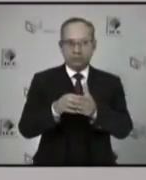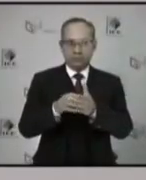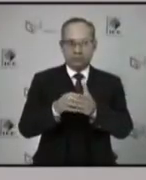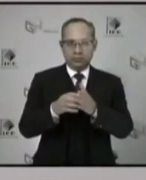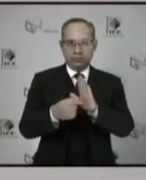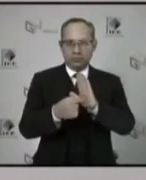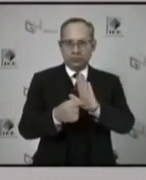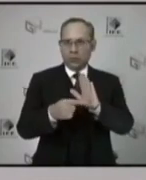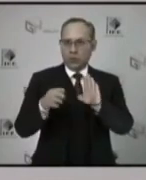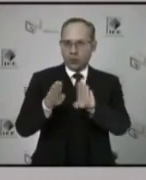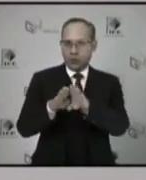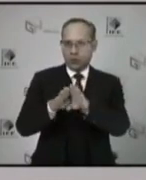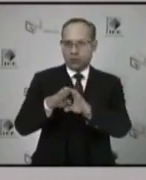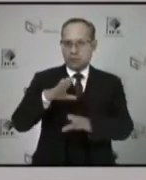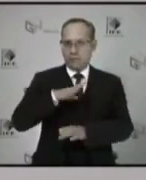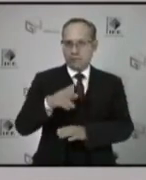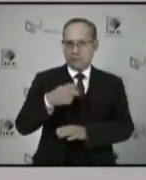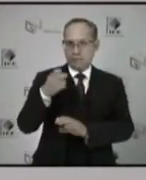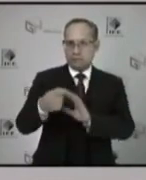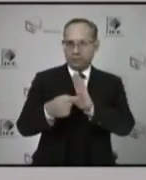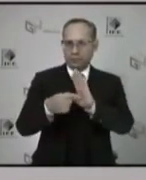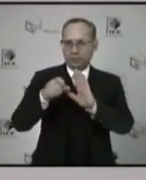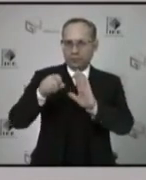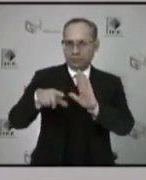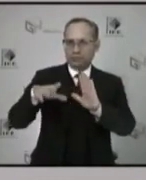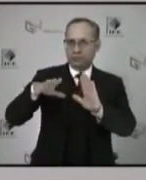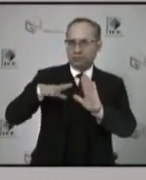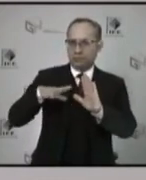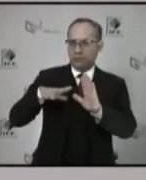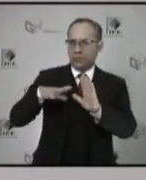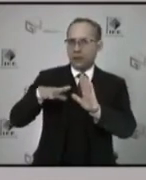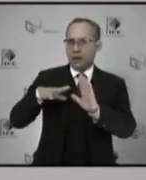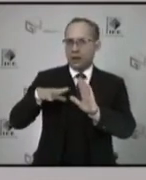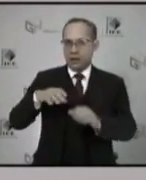Se ha desfondado, se ha desbaratado el sistema de salud.